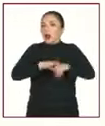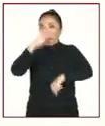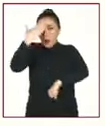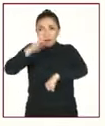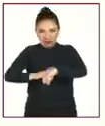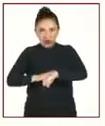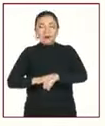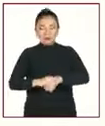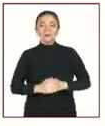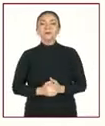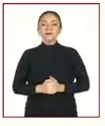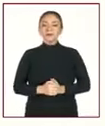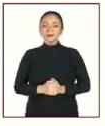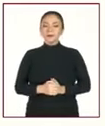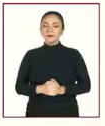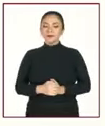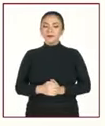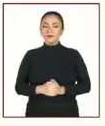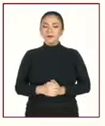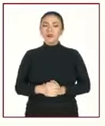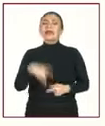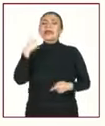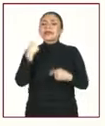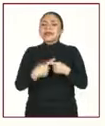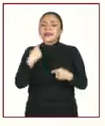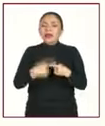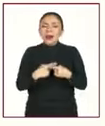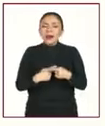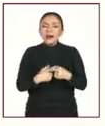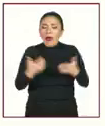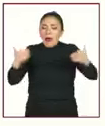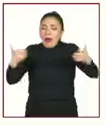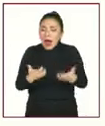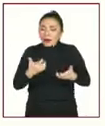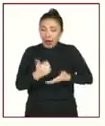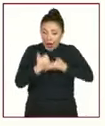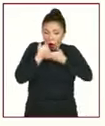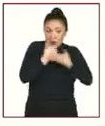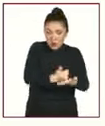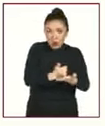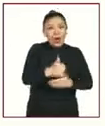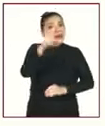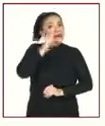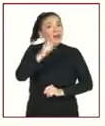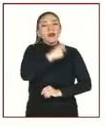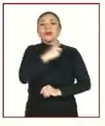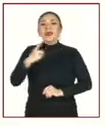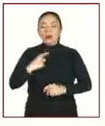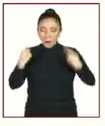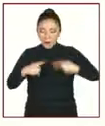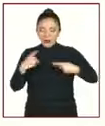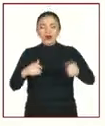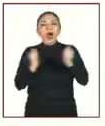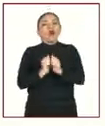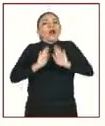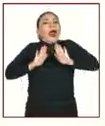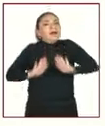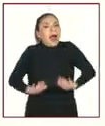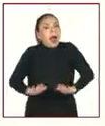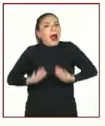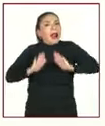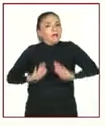cuenta. Quien va a hacer esta participación siempre debe mantener la calma. ¿Por qué? Es